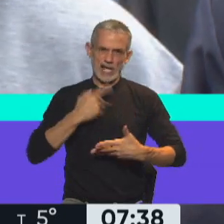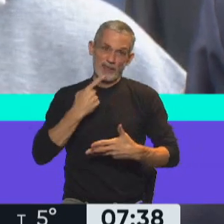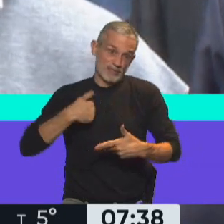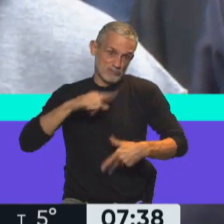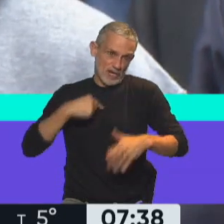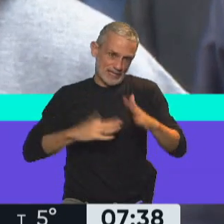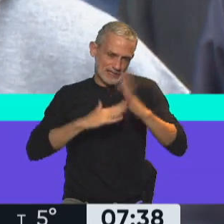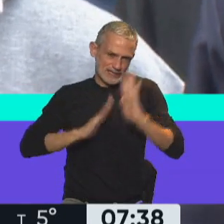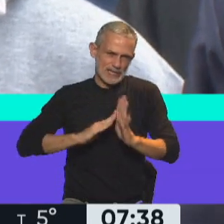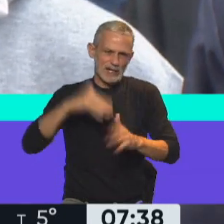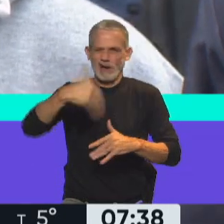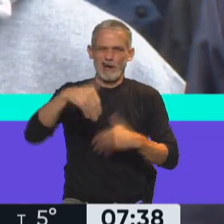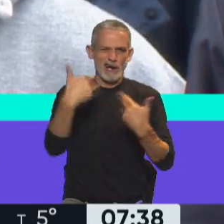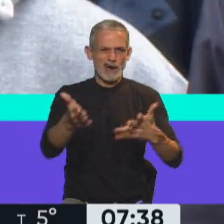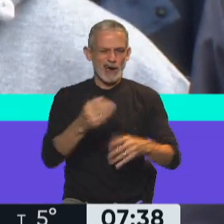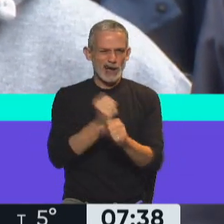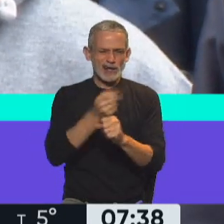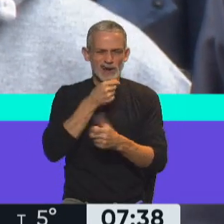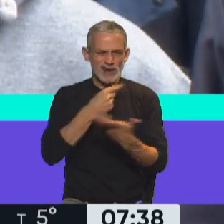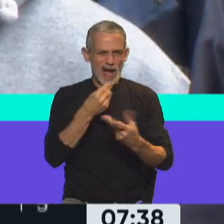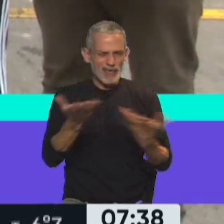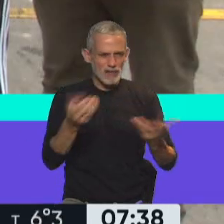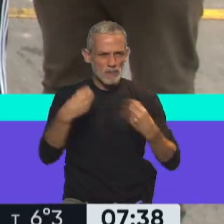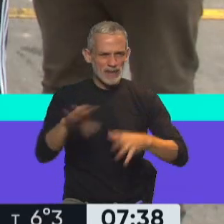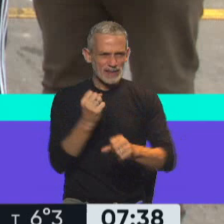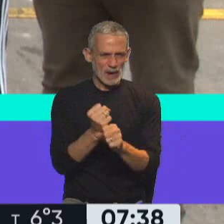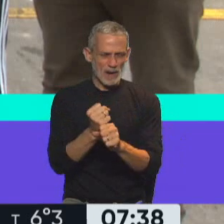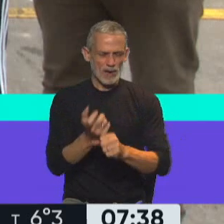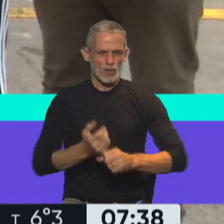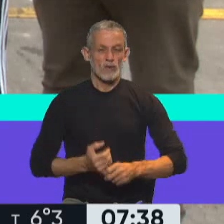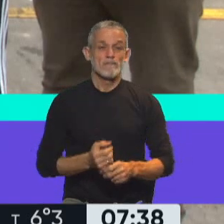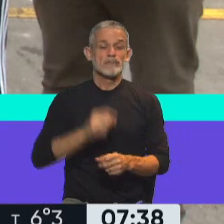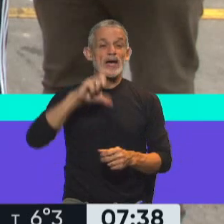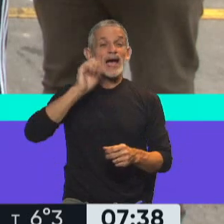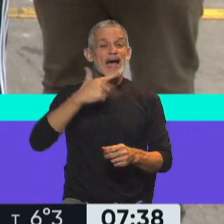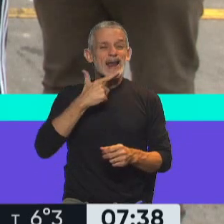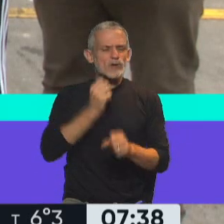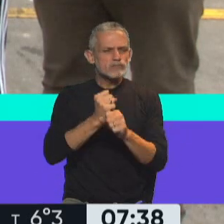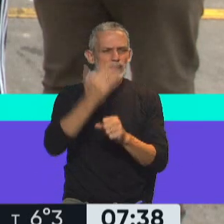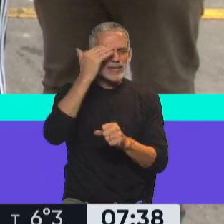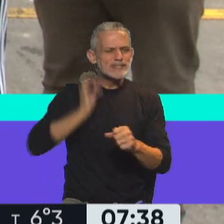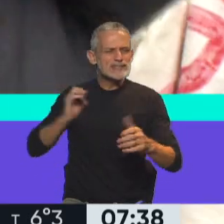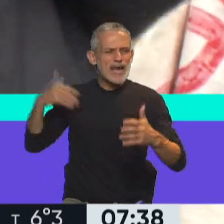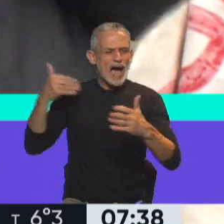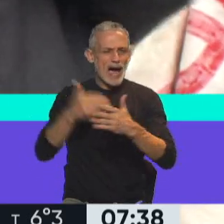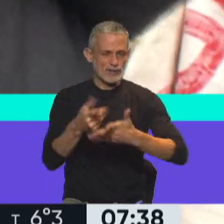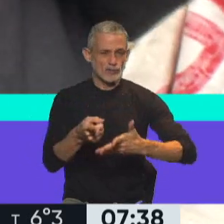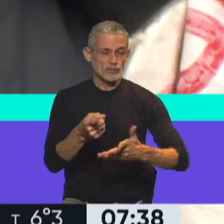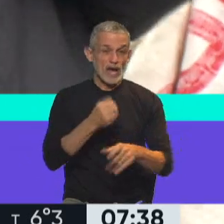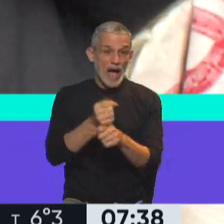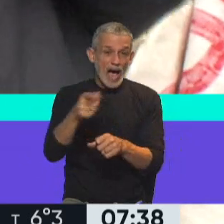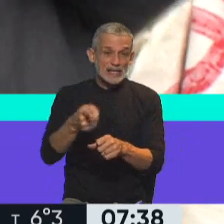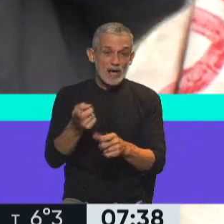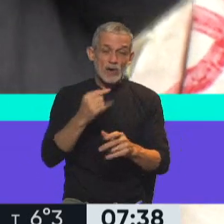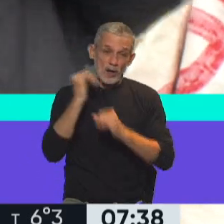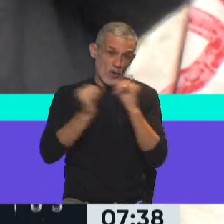diciendo, en la calle en medio de una pandemia y una crisis económica como la que hay. Carlos trabaja hace 15 años. Aún no se atrevió